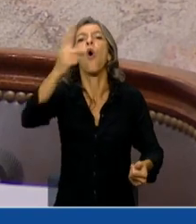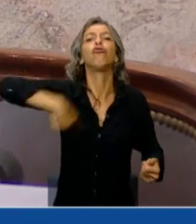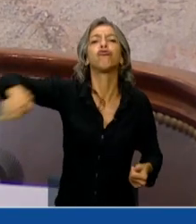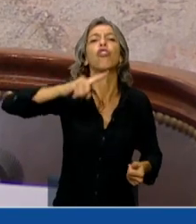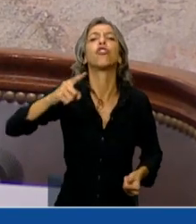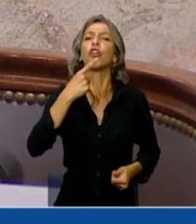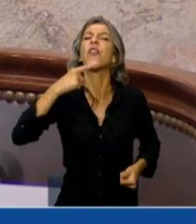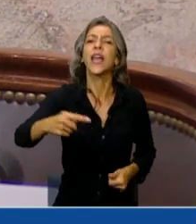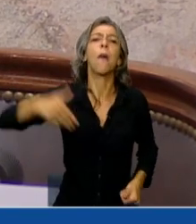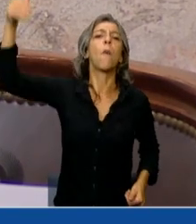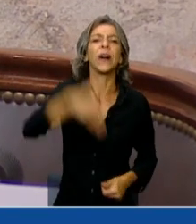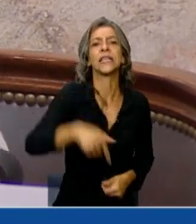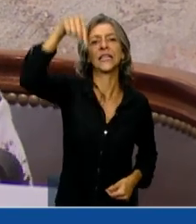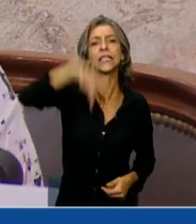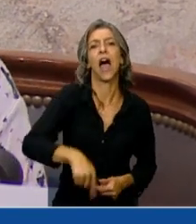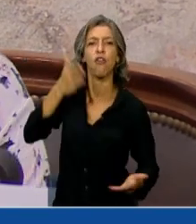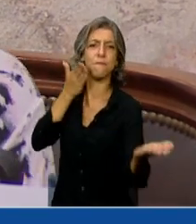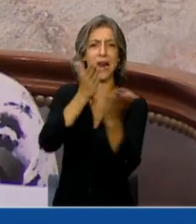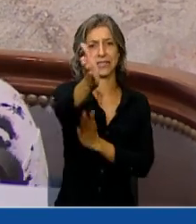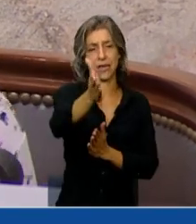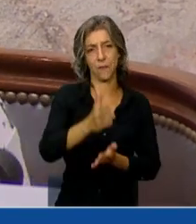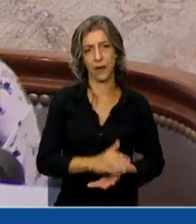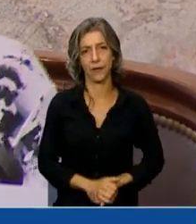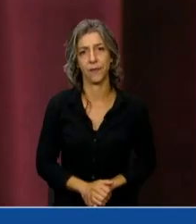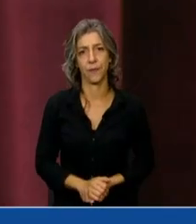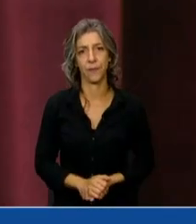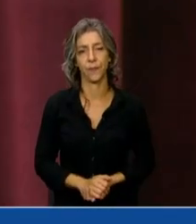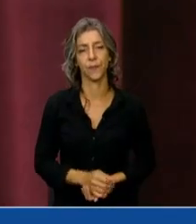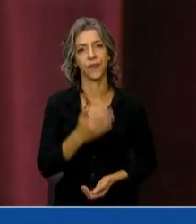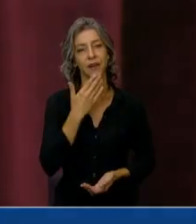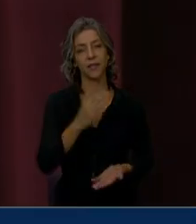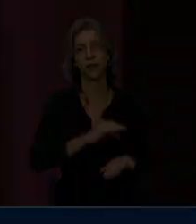presentes ahora y siempre. Presentes. Gracias, diputada del PLA.